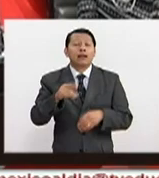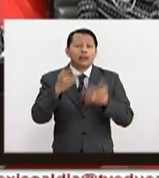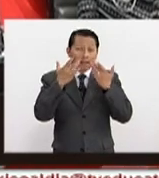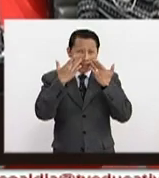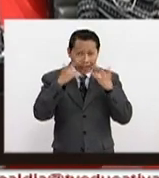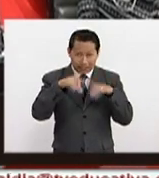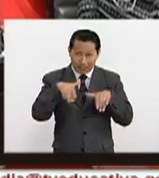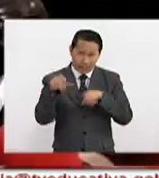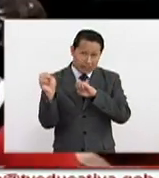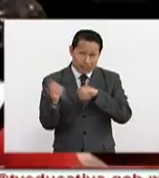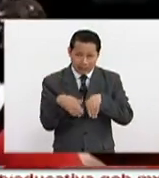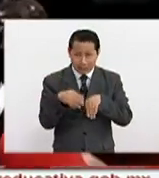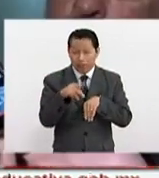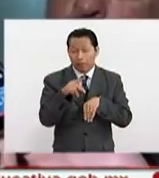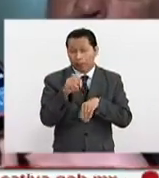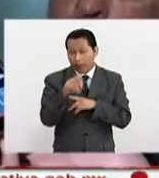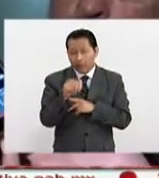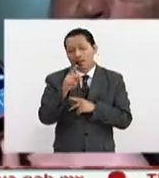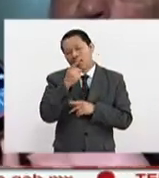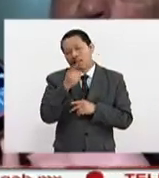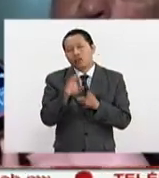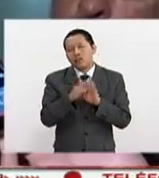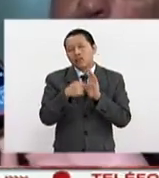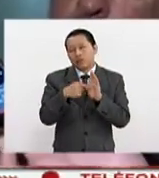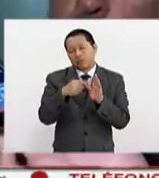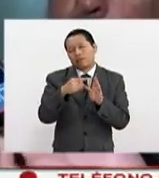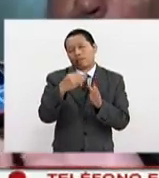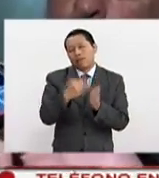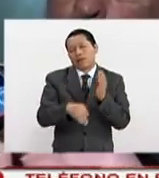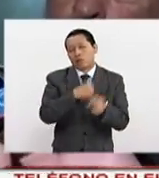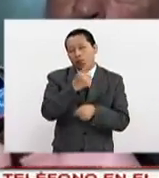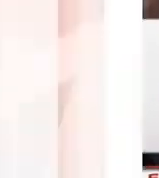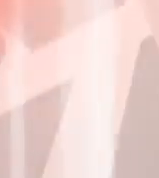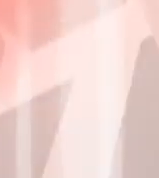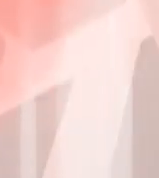la cerrazón y la falta de oportunidades que hay en ese partido.